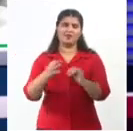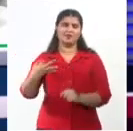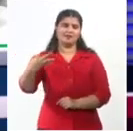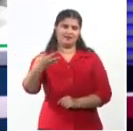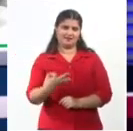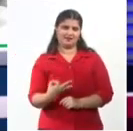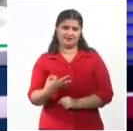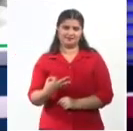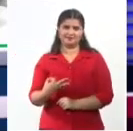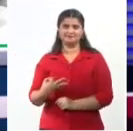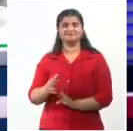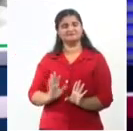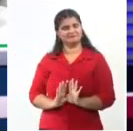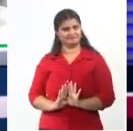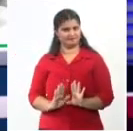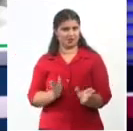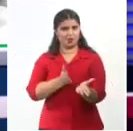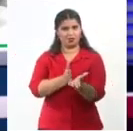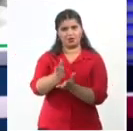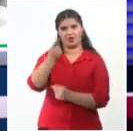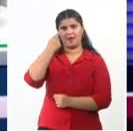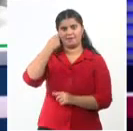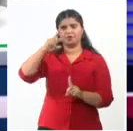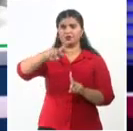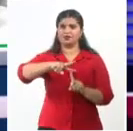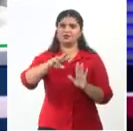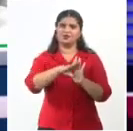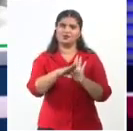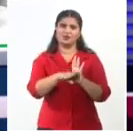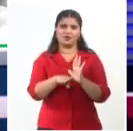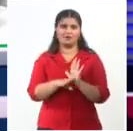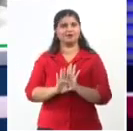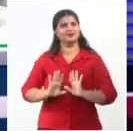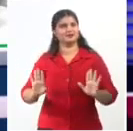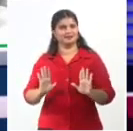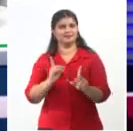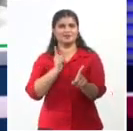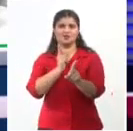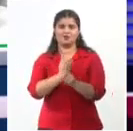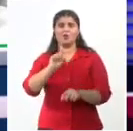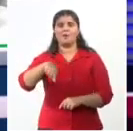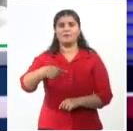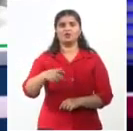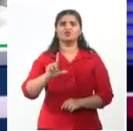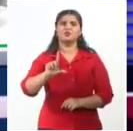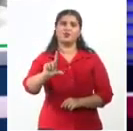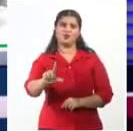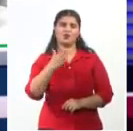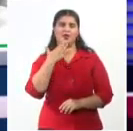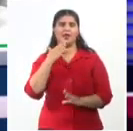las emisiones del sistema informativo de la televisión cubana. Así nos despedimos. Nosotros nos vemos el